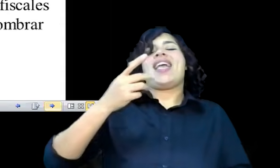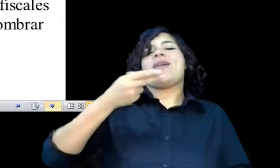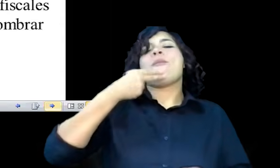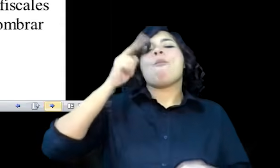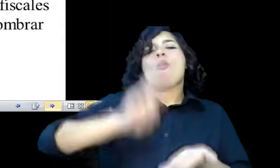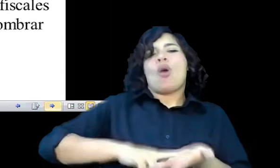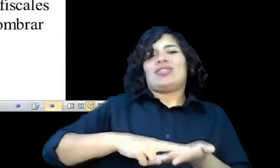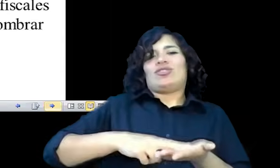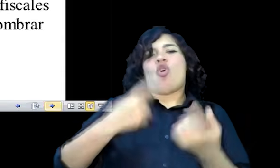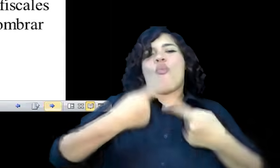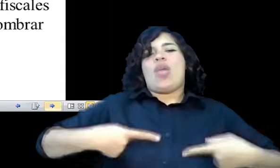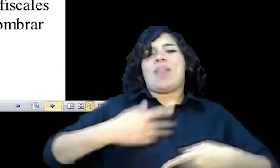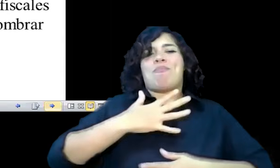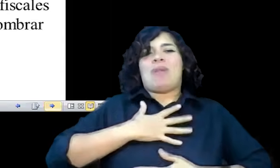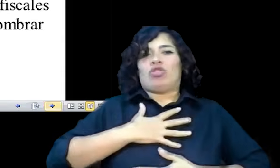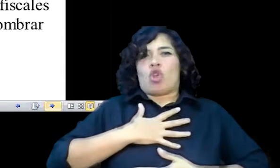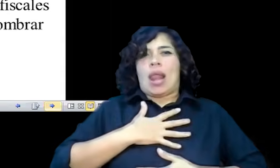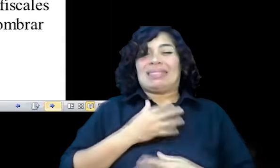que